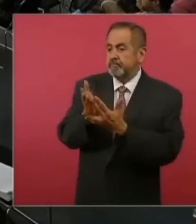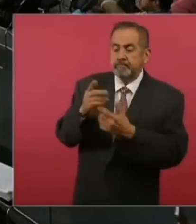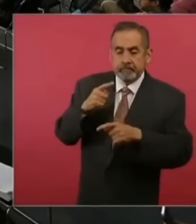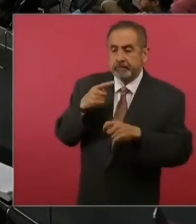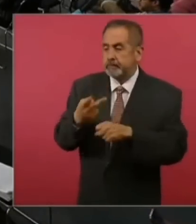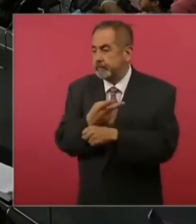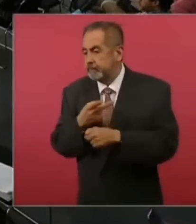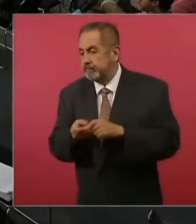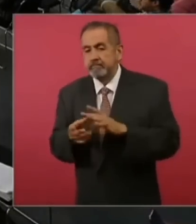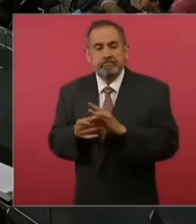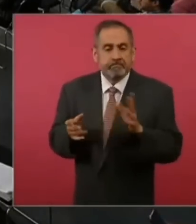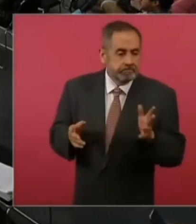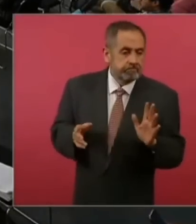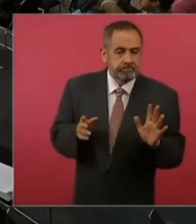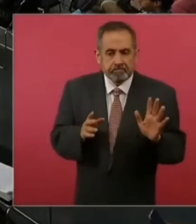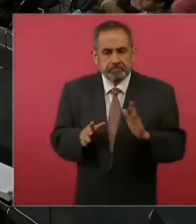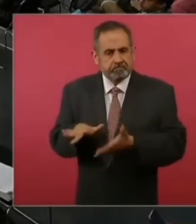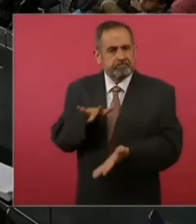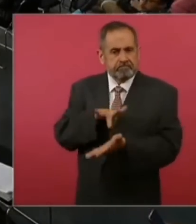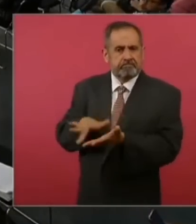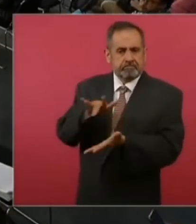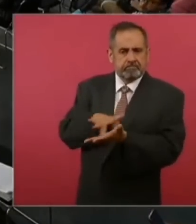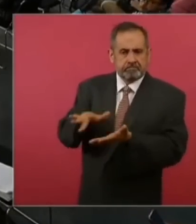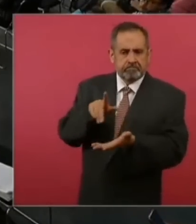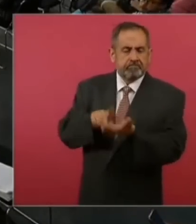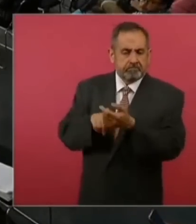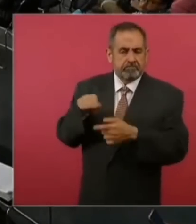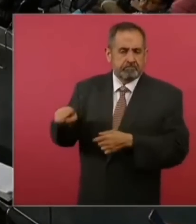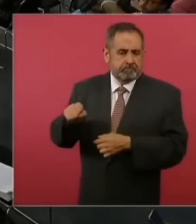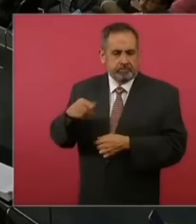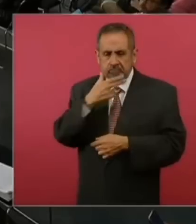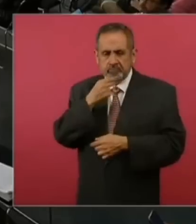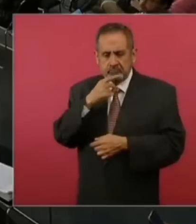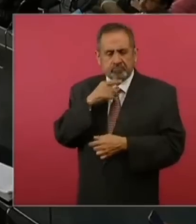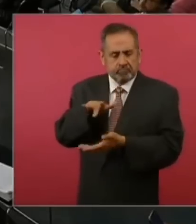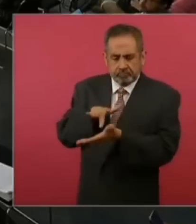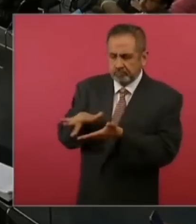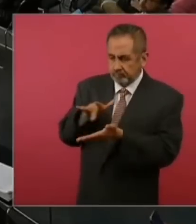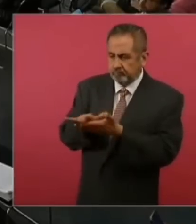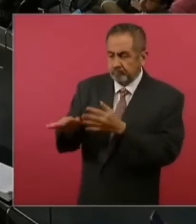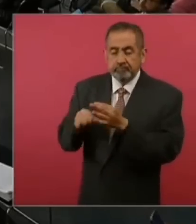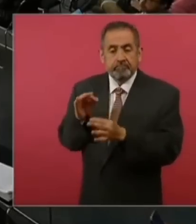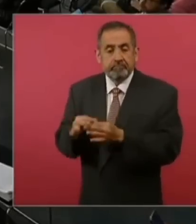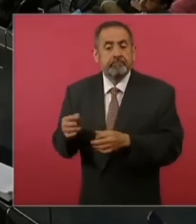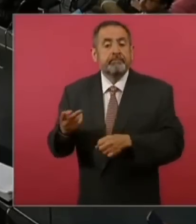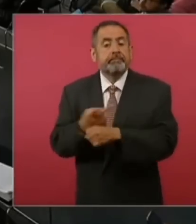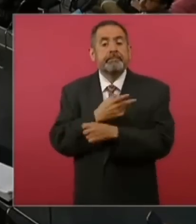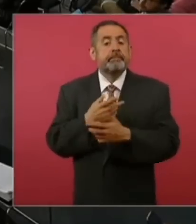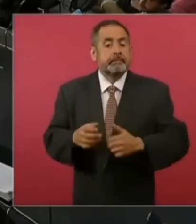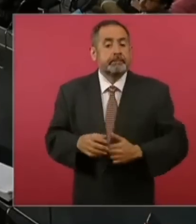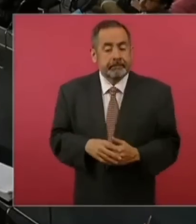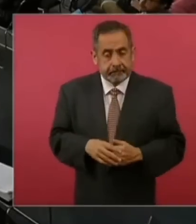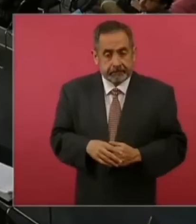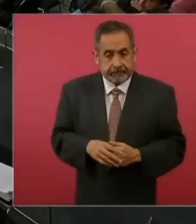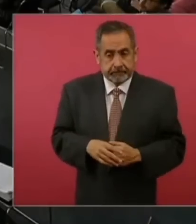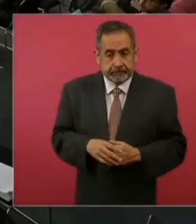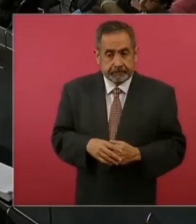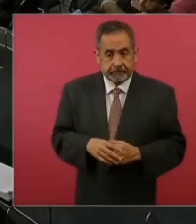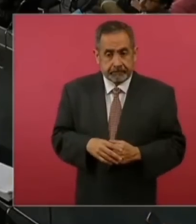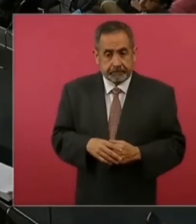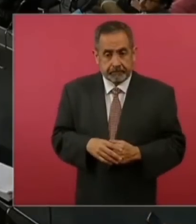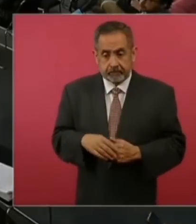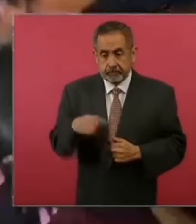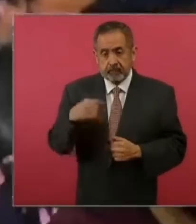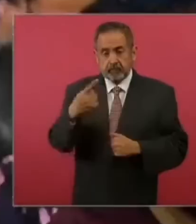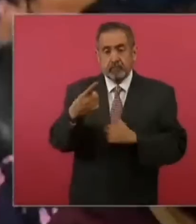interviene y empiezan a apoyar a el señor Seferino, y bueno, resulta que